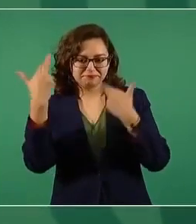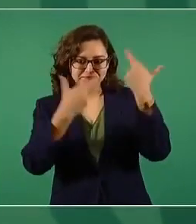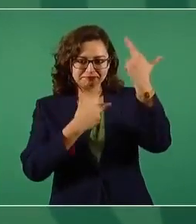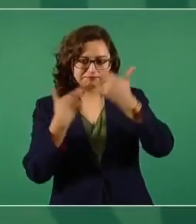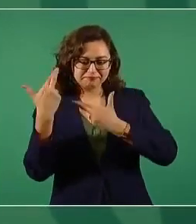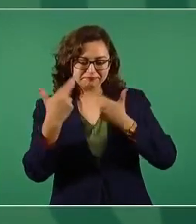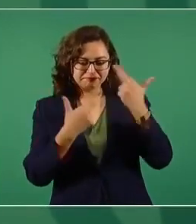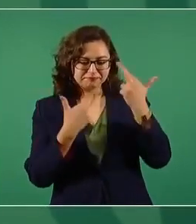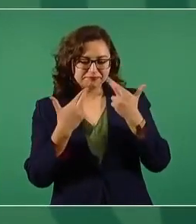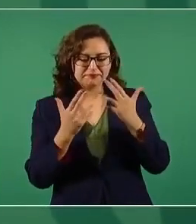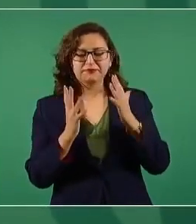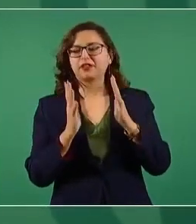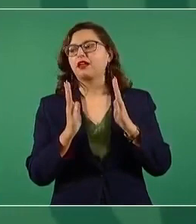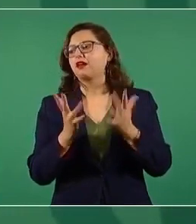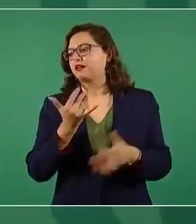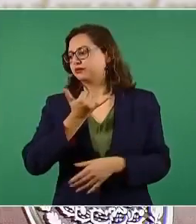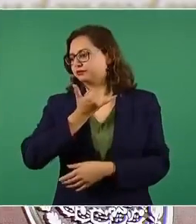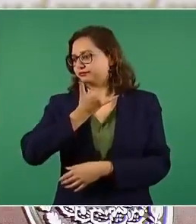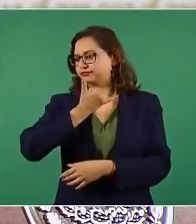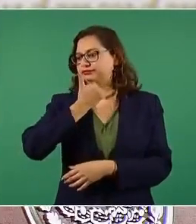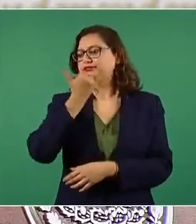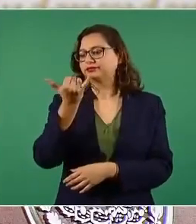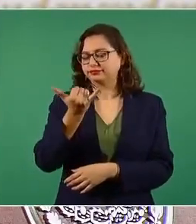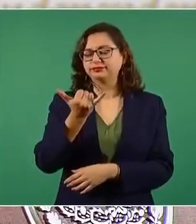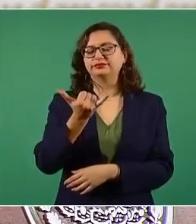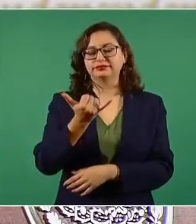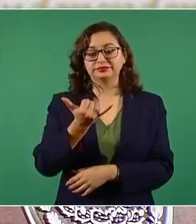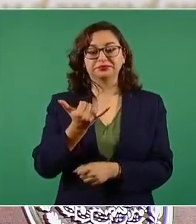se corrigió el error